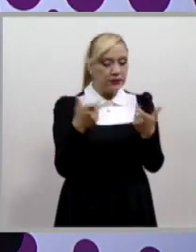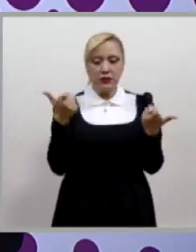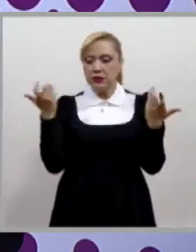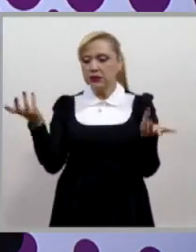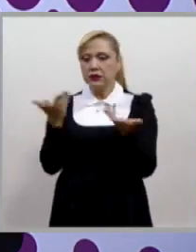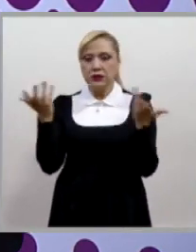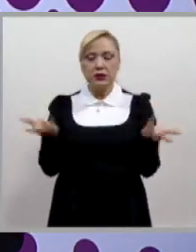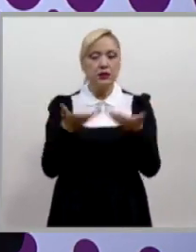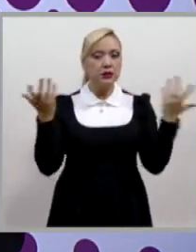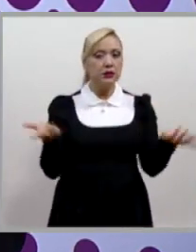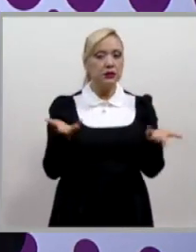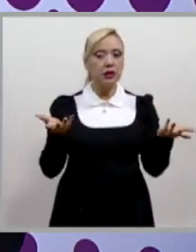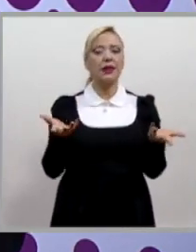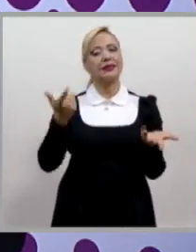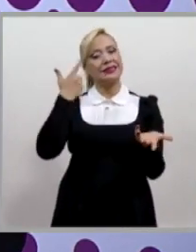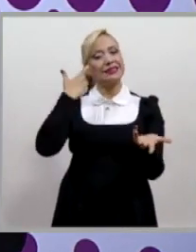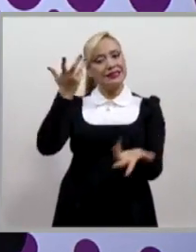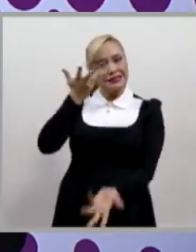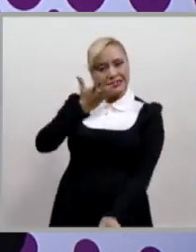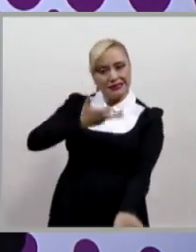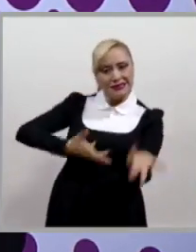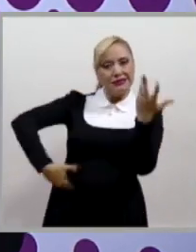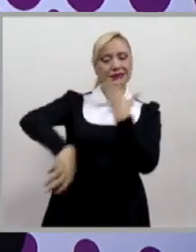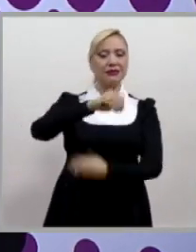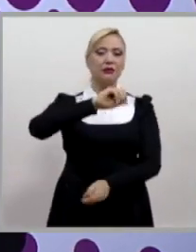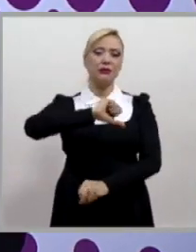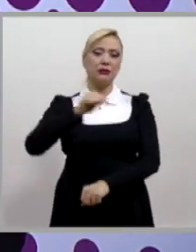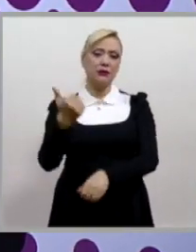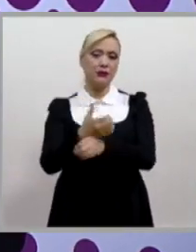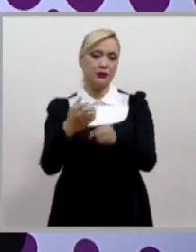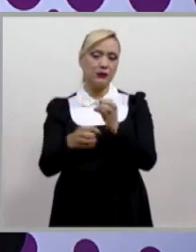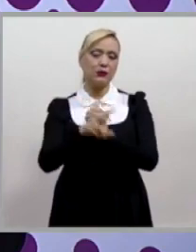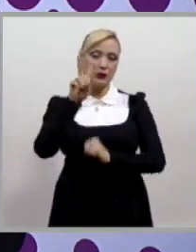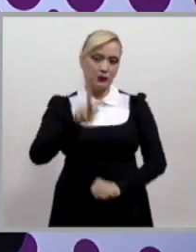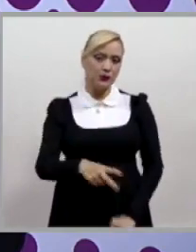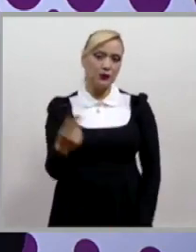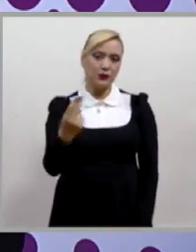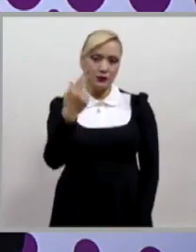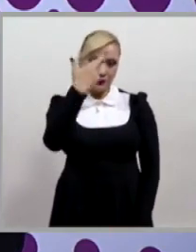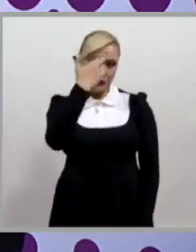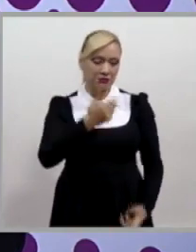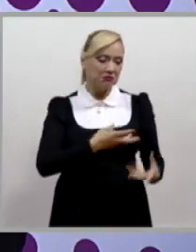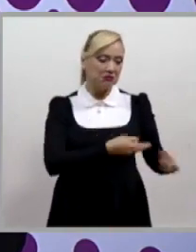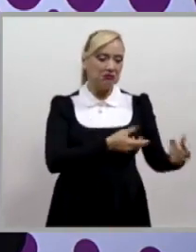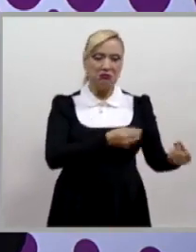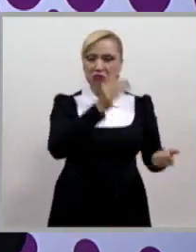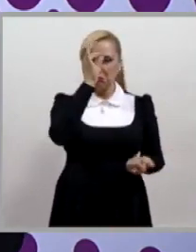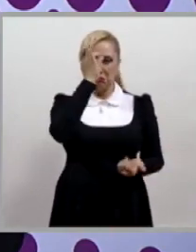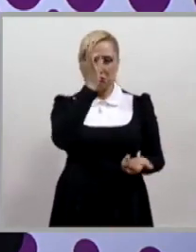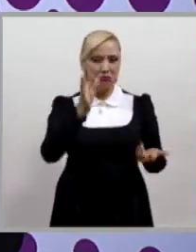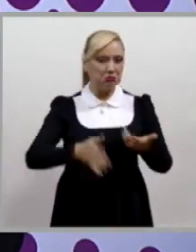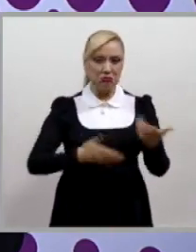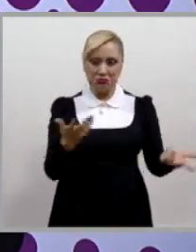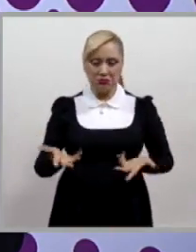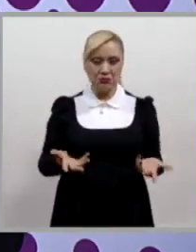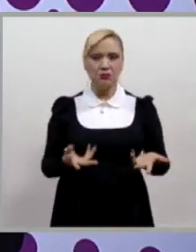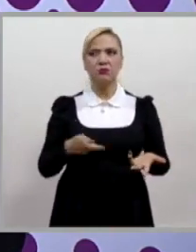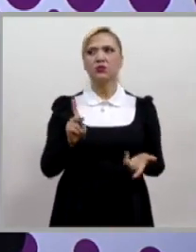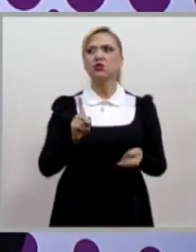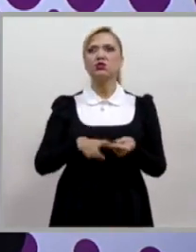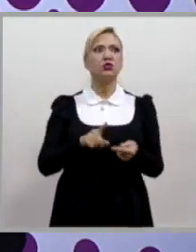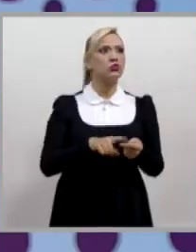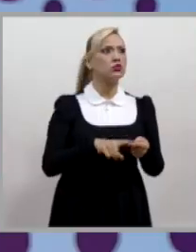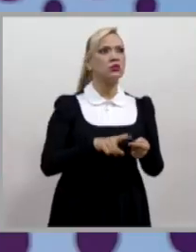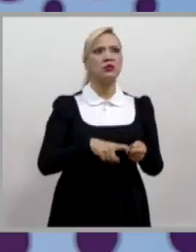labor principal del Poder Judicial no es proponer políticas públicas, no es legislar. Entonces, ¿de dónde voy a sacar